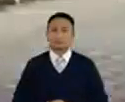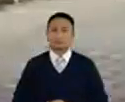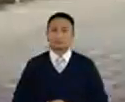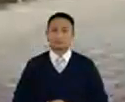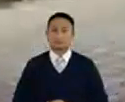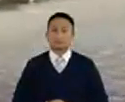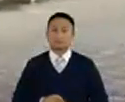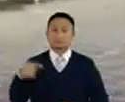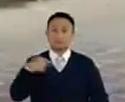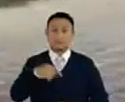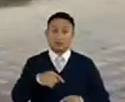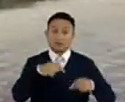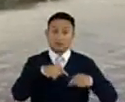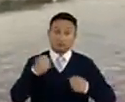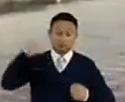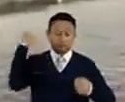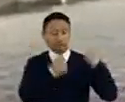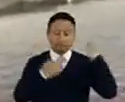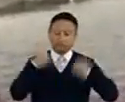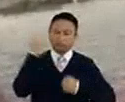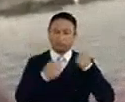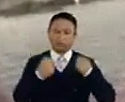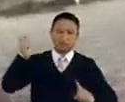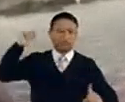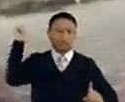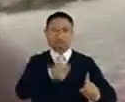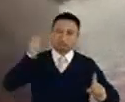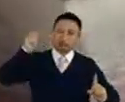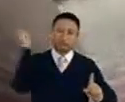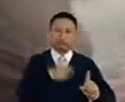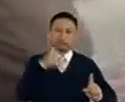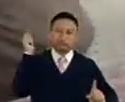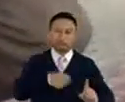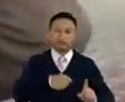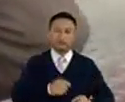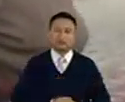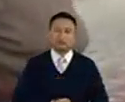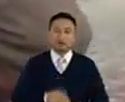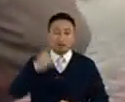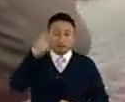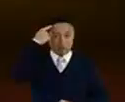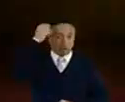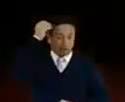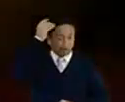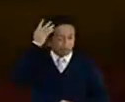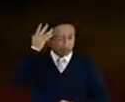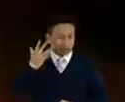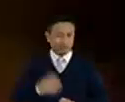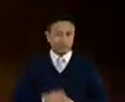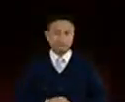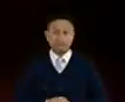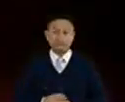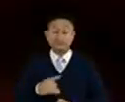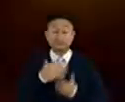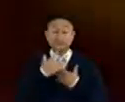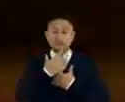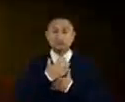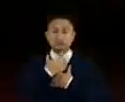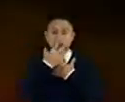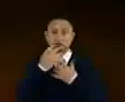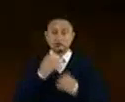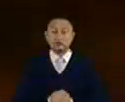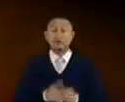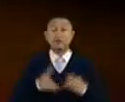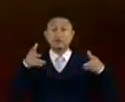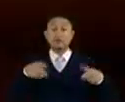Ahí le pegaron, ahí le maltrataron, ahí le garrotearon, sacaron sangre, partieron la cabeza. Los ánimos subieron de tono en la